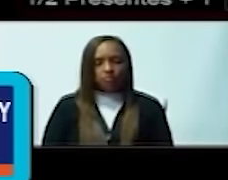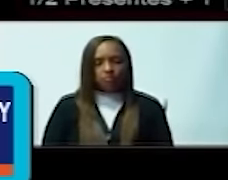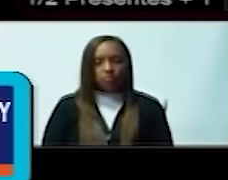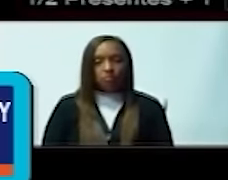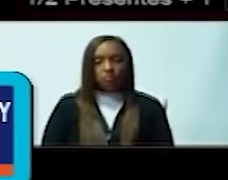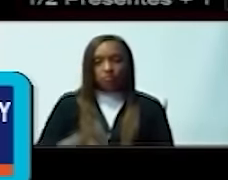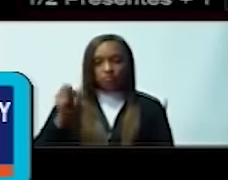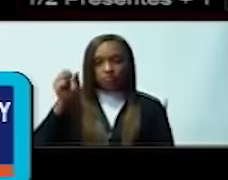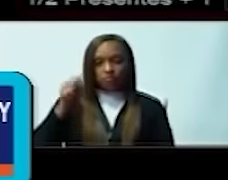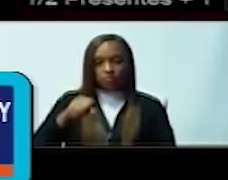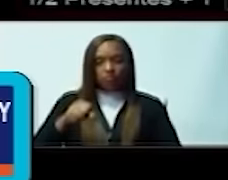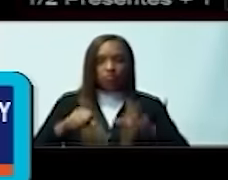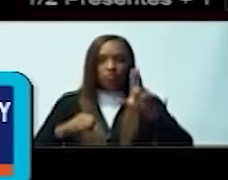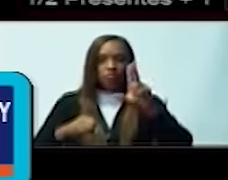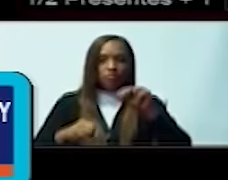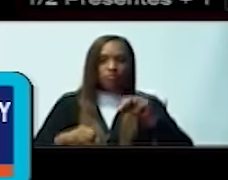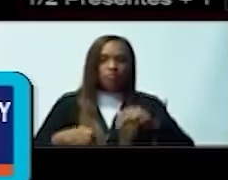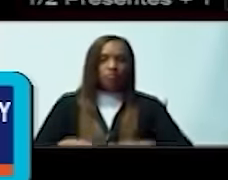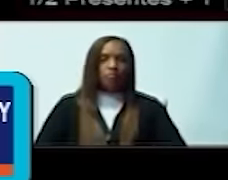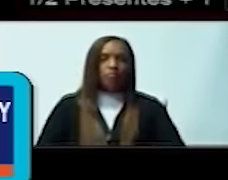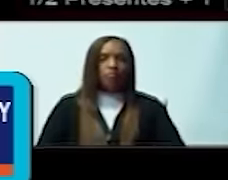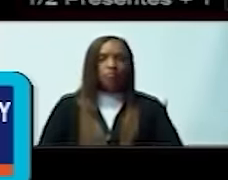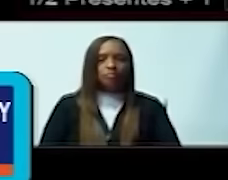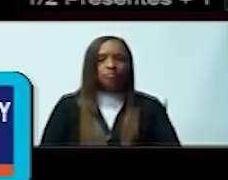¿Sí o no?